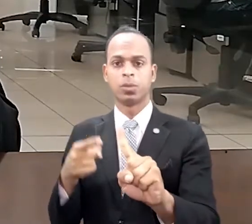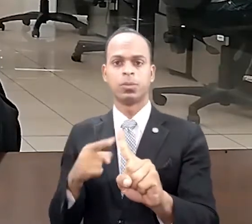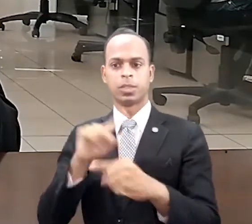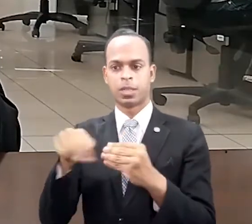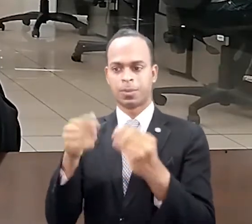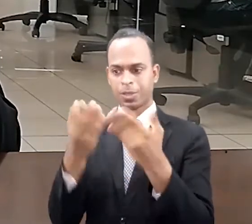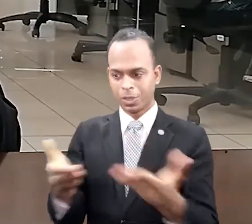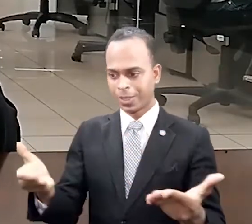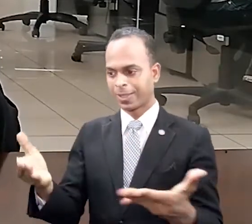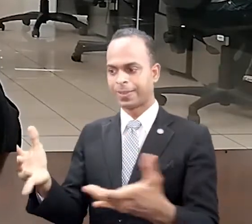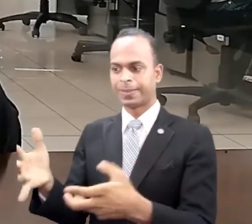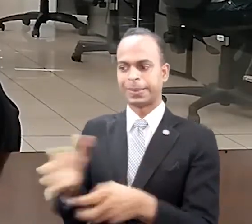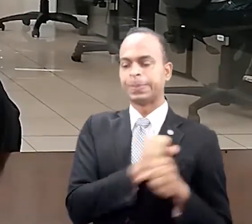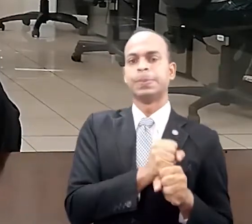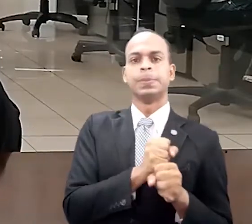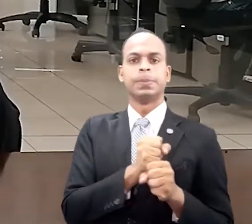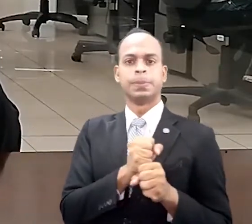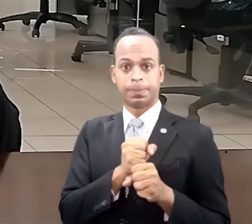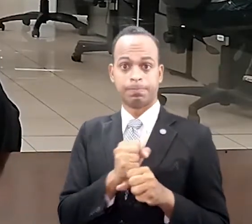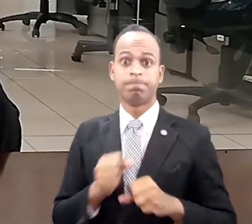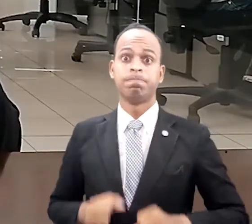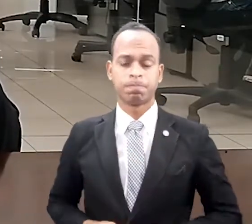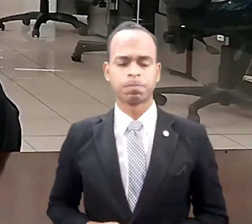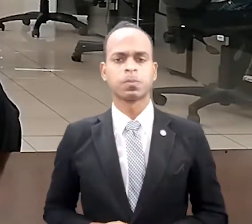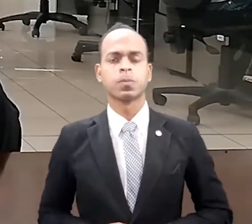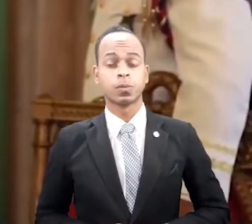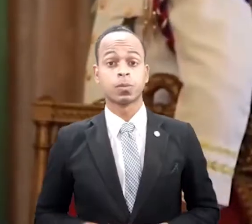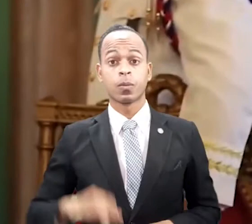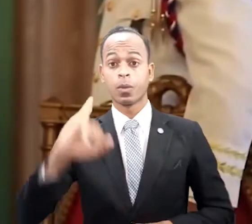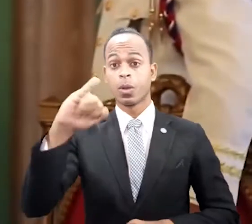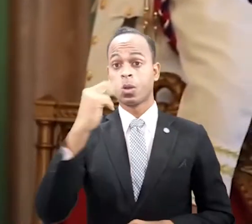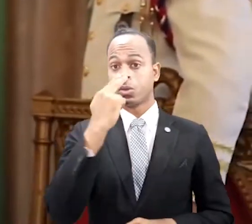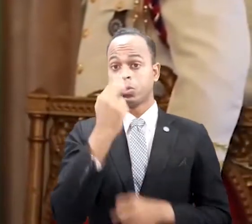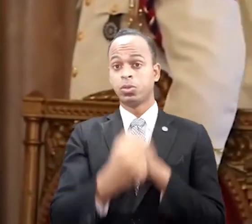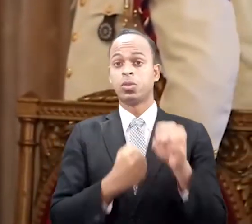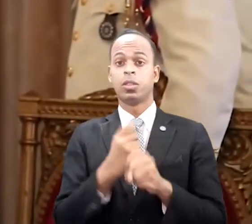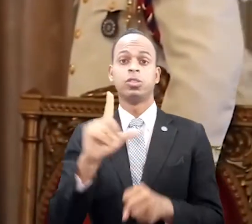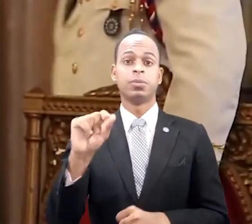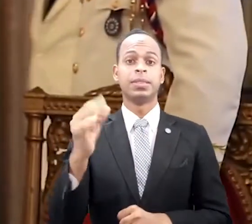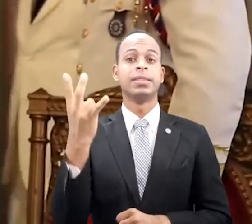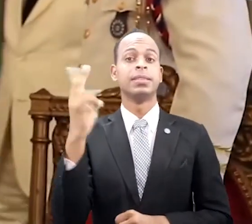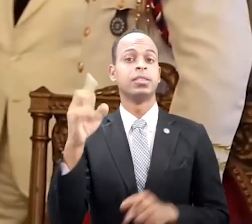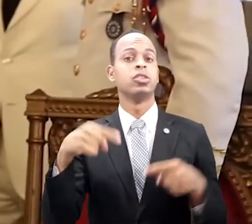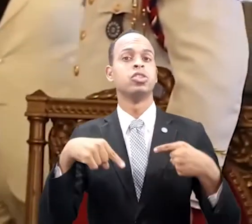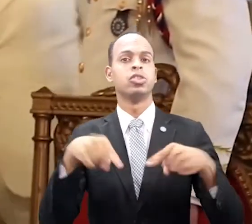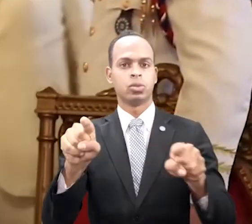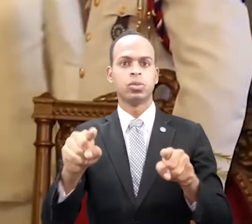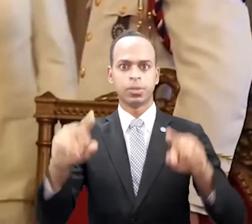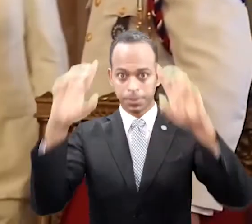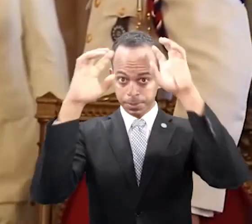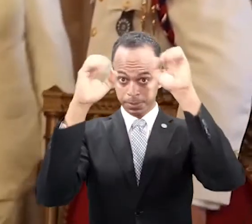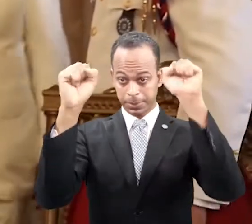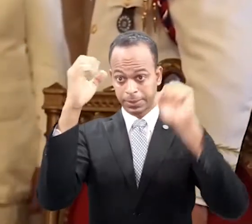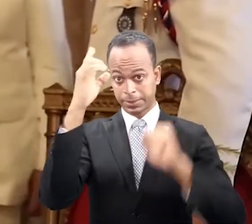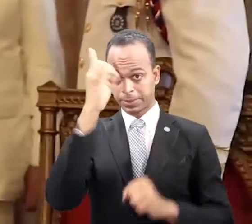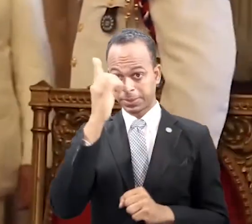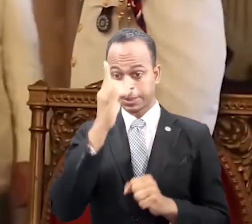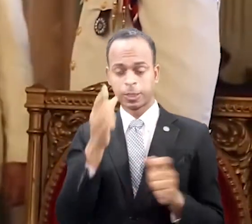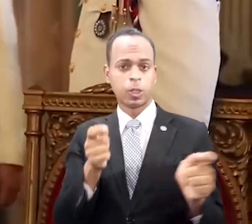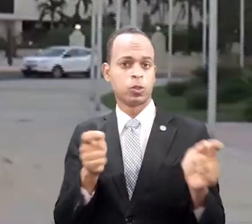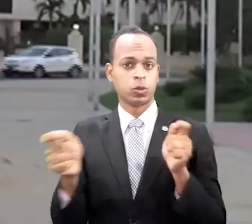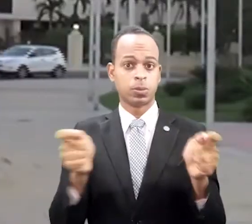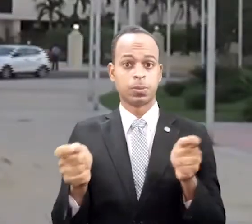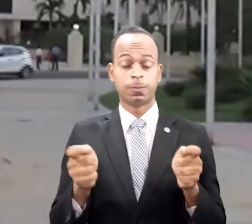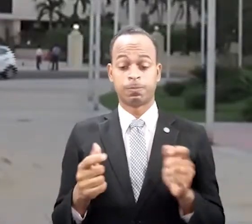dominio de propiedad que yo tengo sobre determinado bien. En junio de 2017, durante el mandato de Danilo